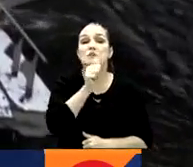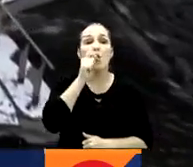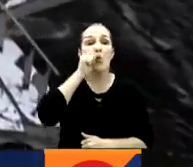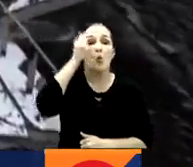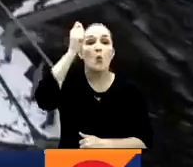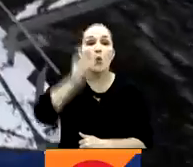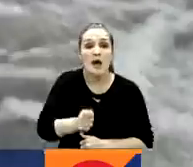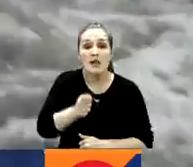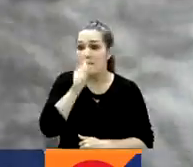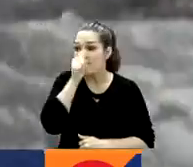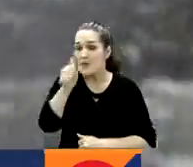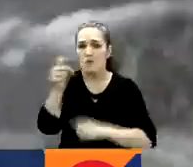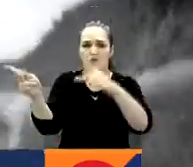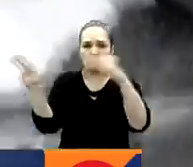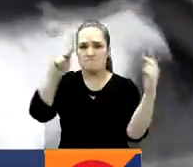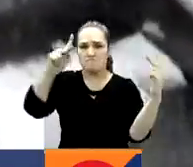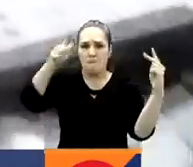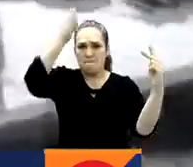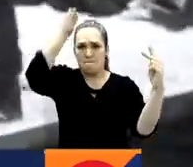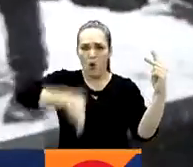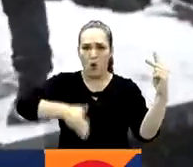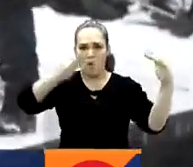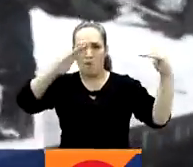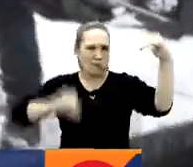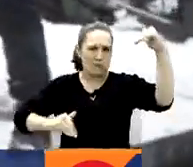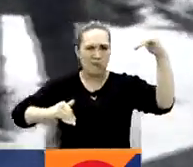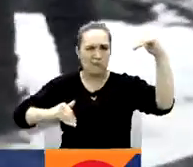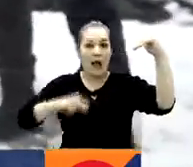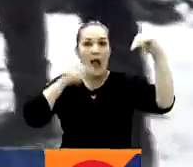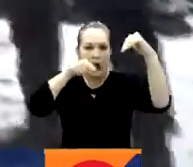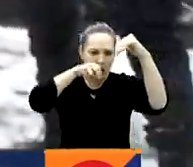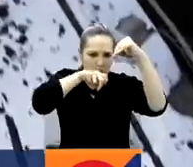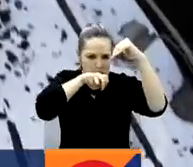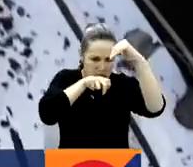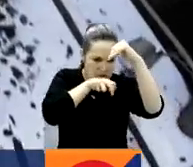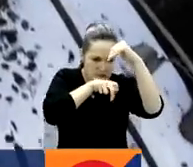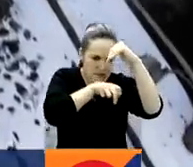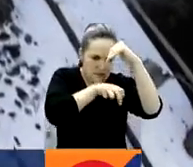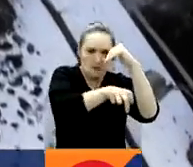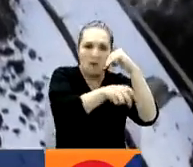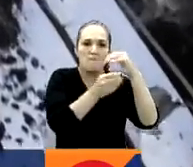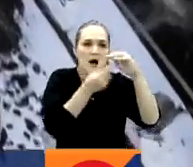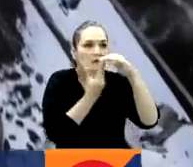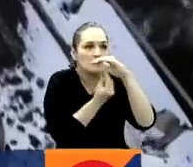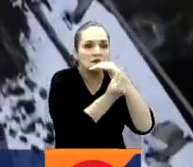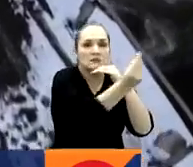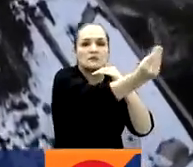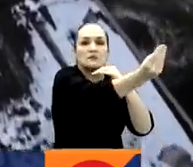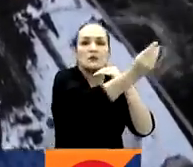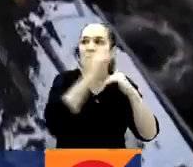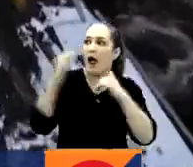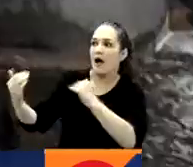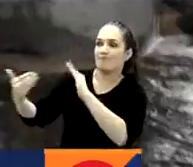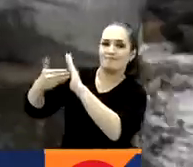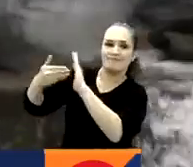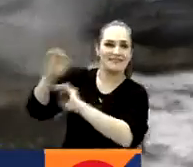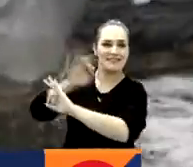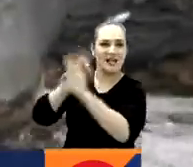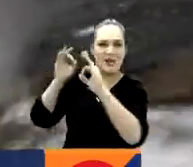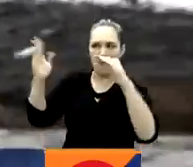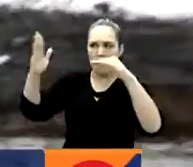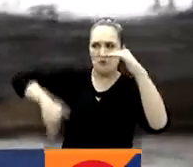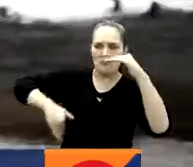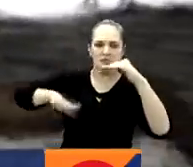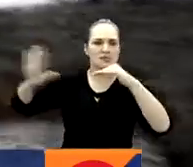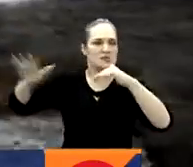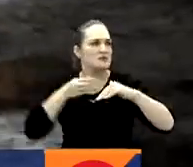el avance de tropas rusas son las arterias algo accidentadas pero obligadas para el flujo de evacuación civil con destino a